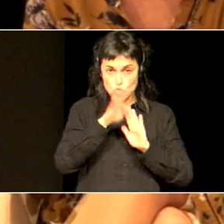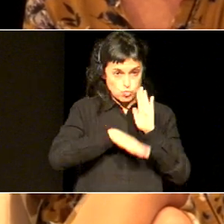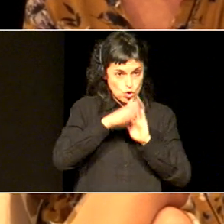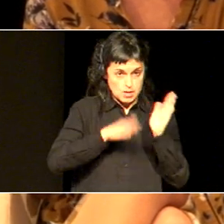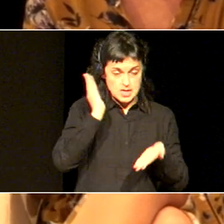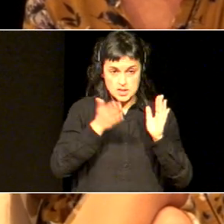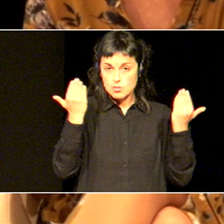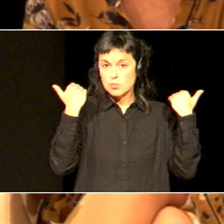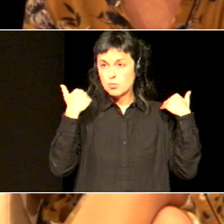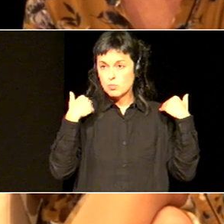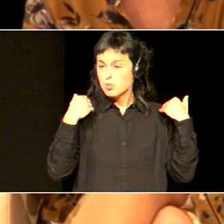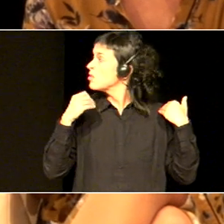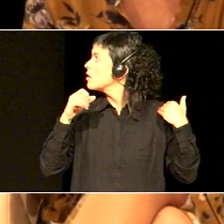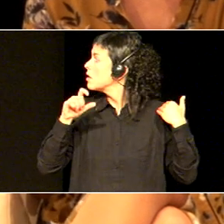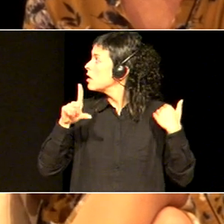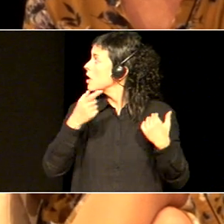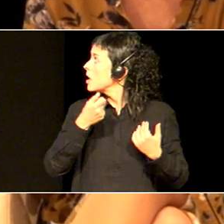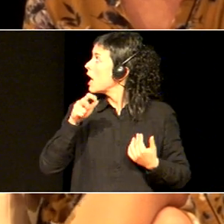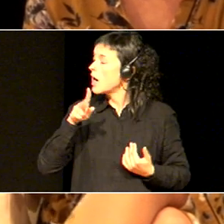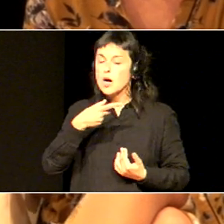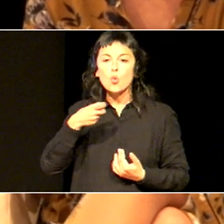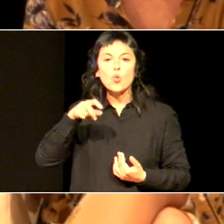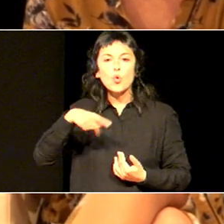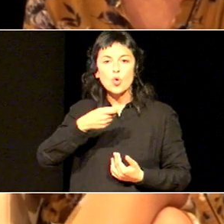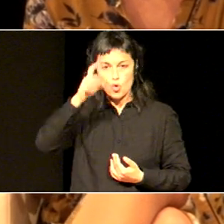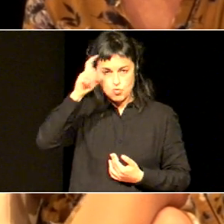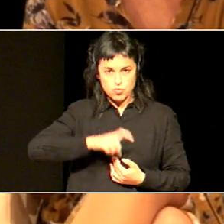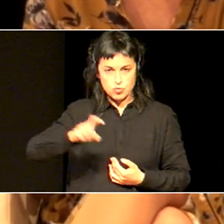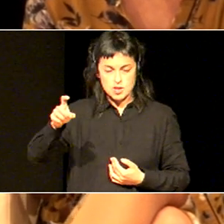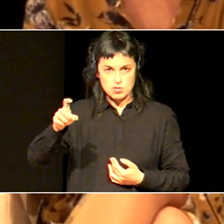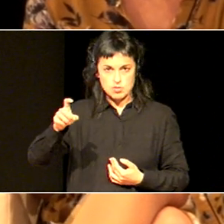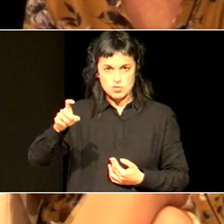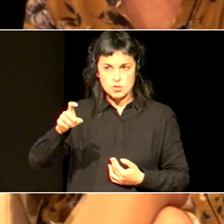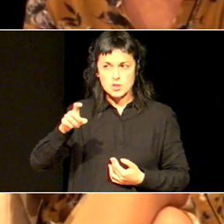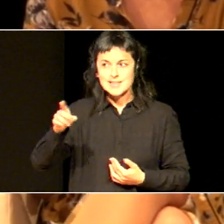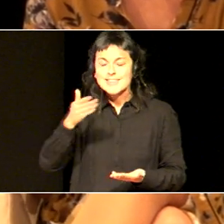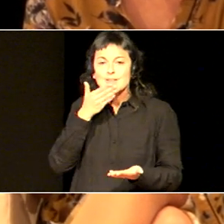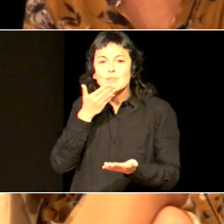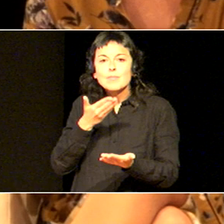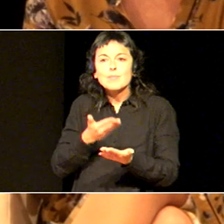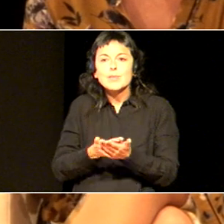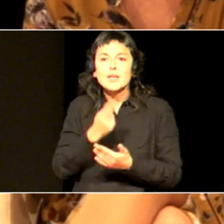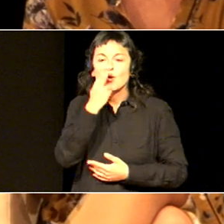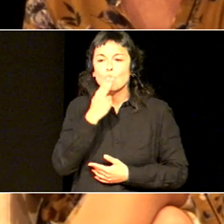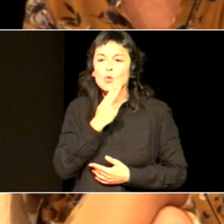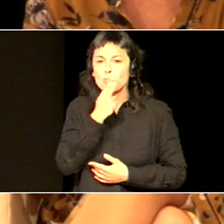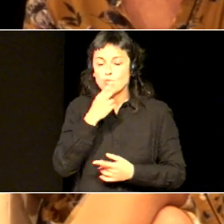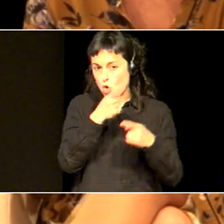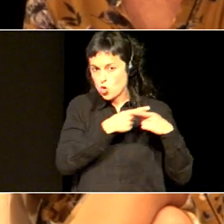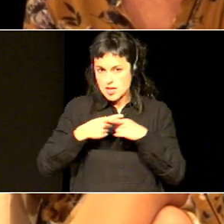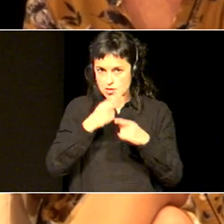dutenak, lagungo fundaziokoak dira, eta eskatzen dena programan da, kompromiso bat, koordinazio kompromiso